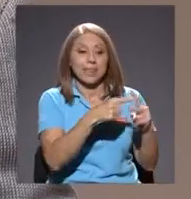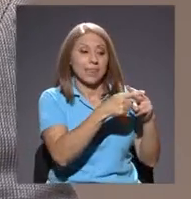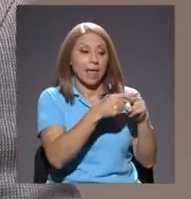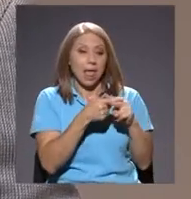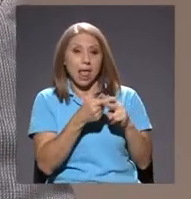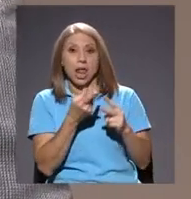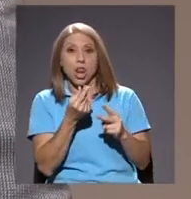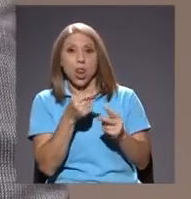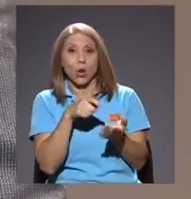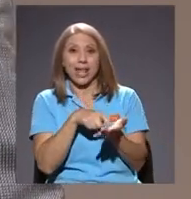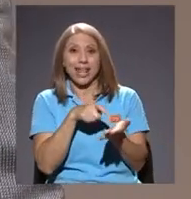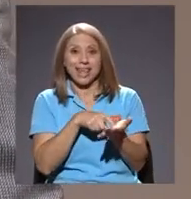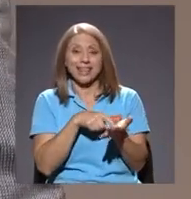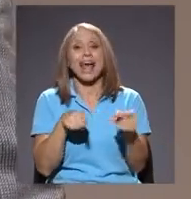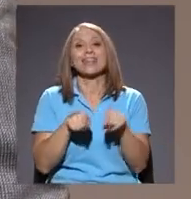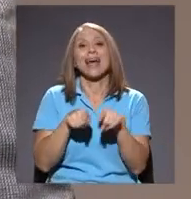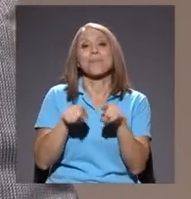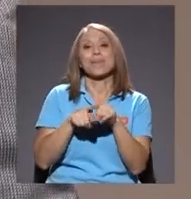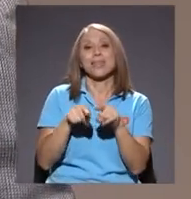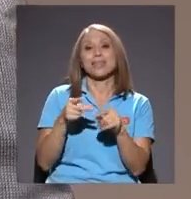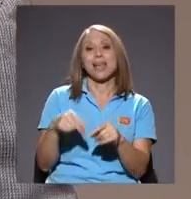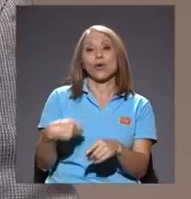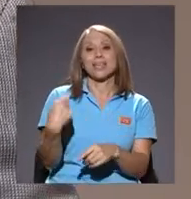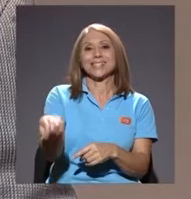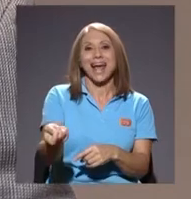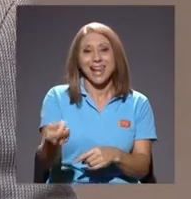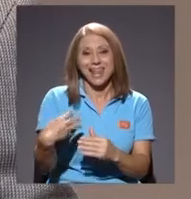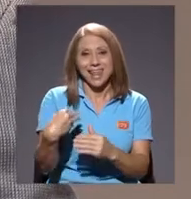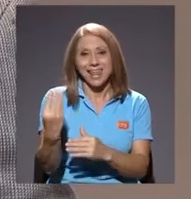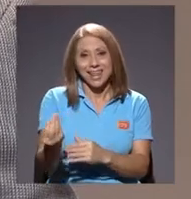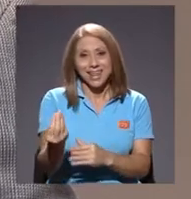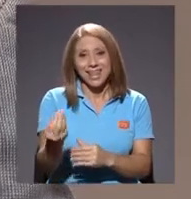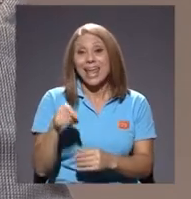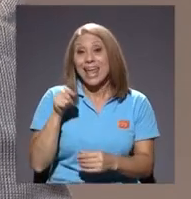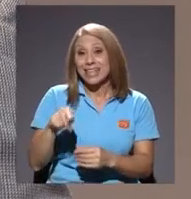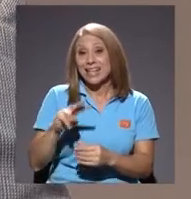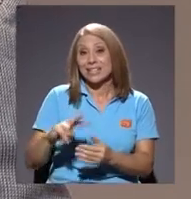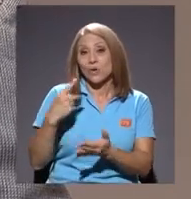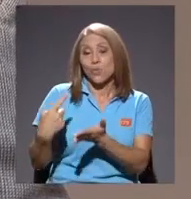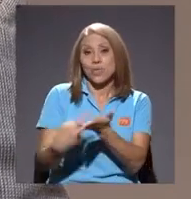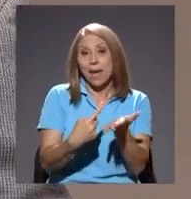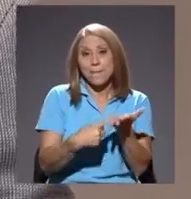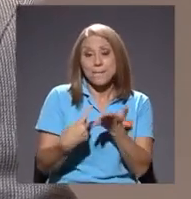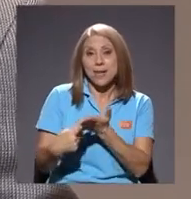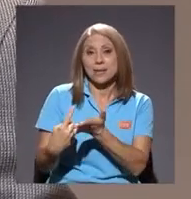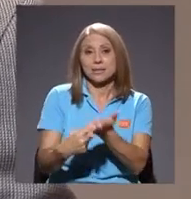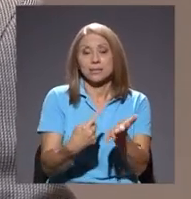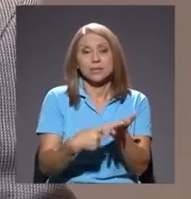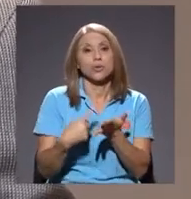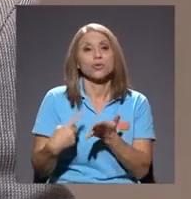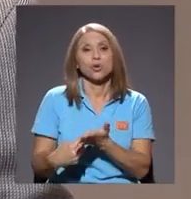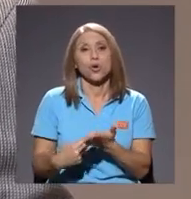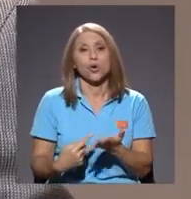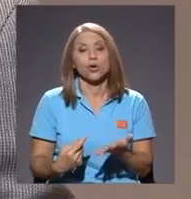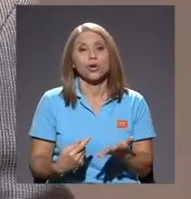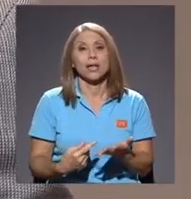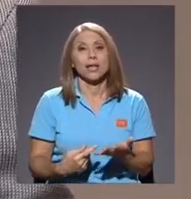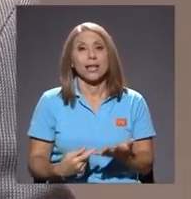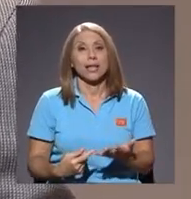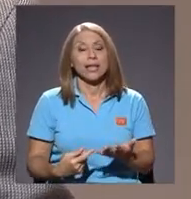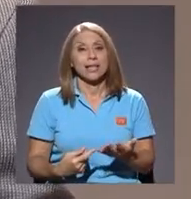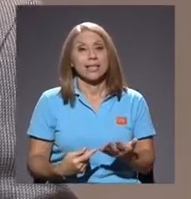sabe y esa segunda parte de la discusión se atendió tal vez de una las primeras acciones